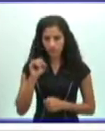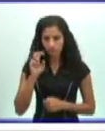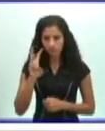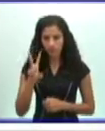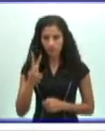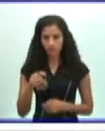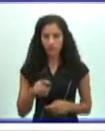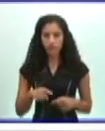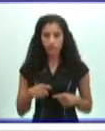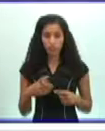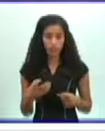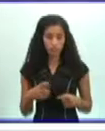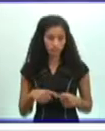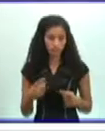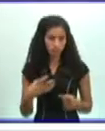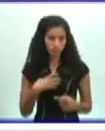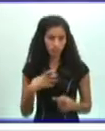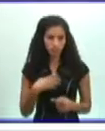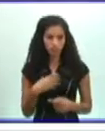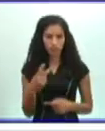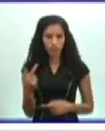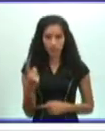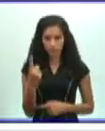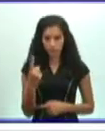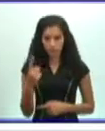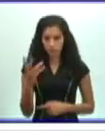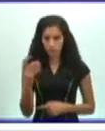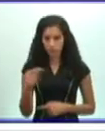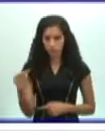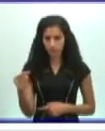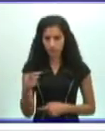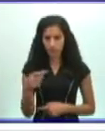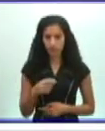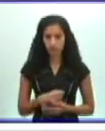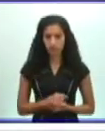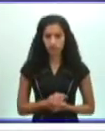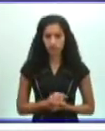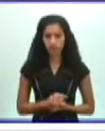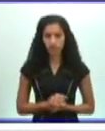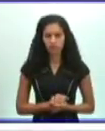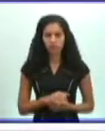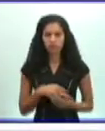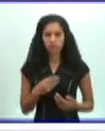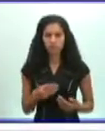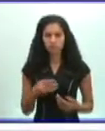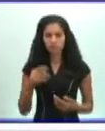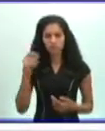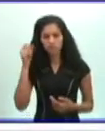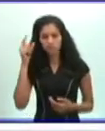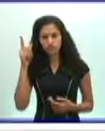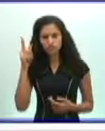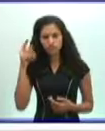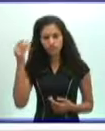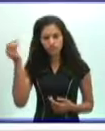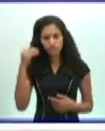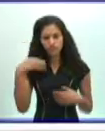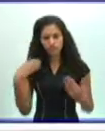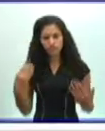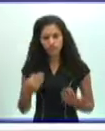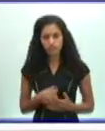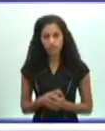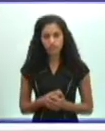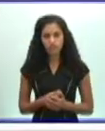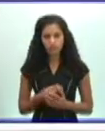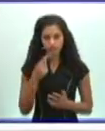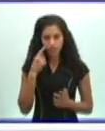63 cuando tiene un valor negativo. ¿A qué conclusiones podemos arribar? Te las